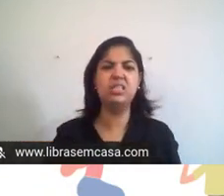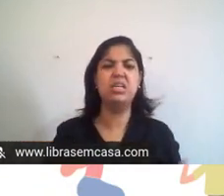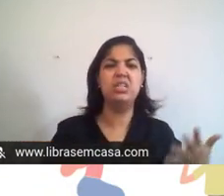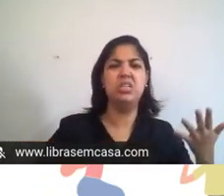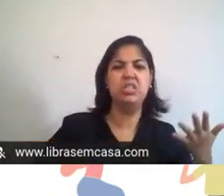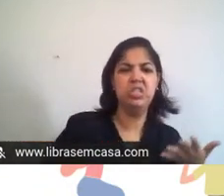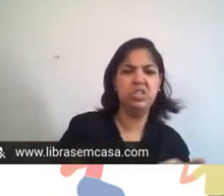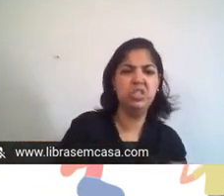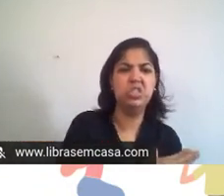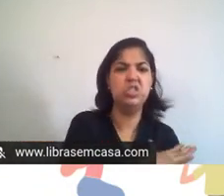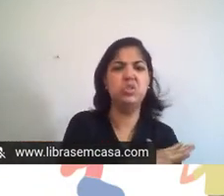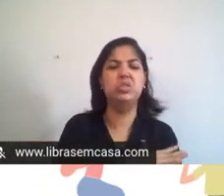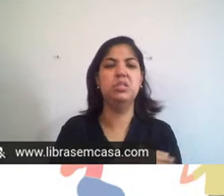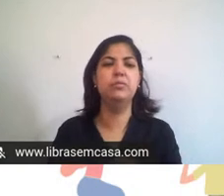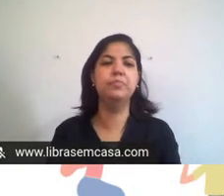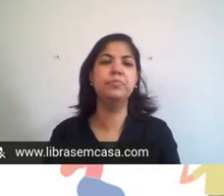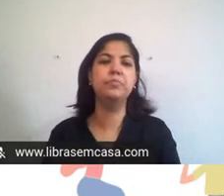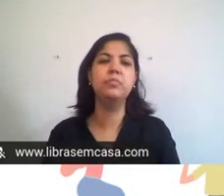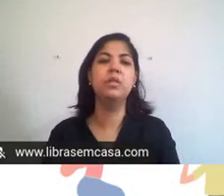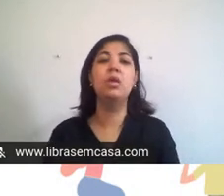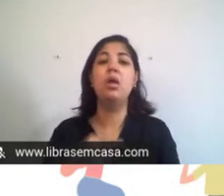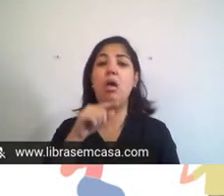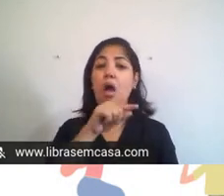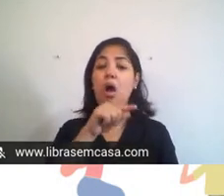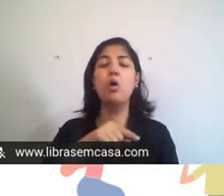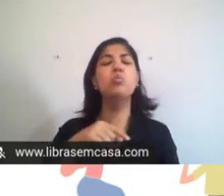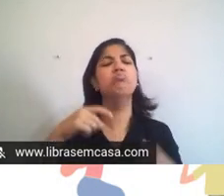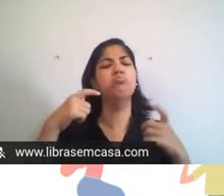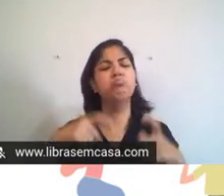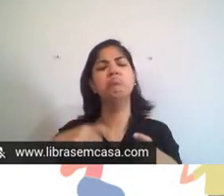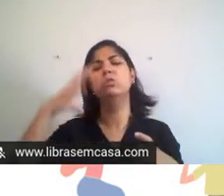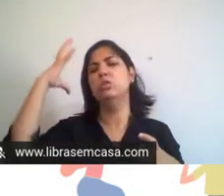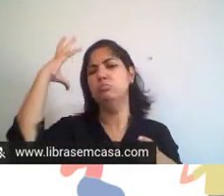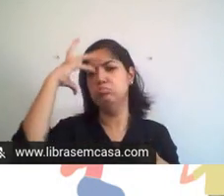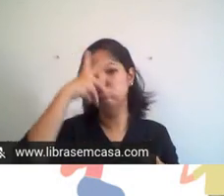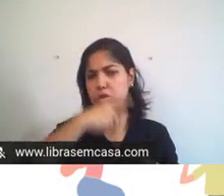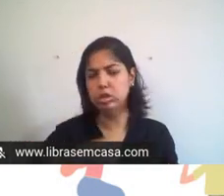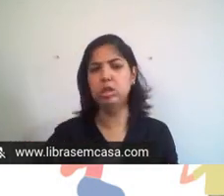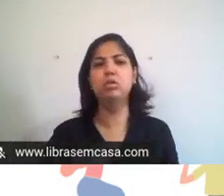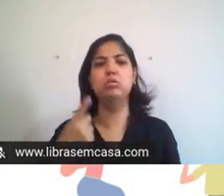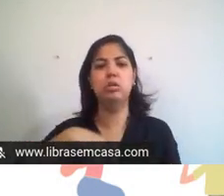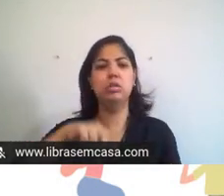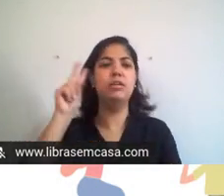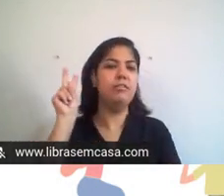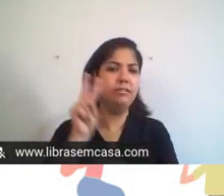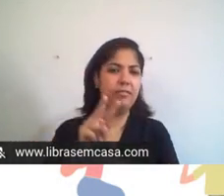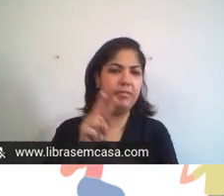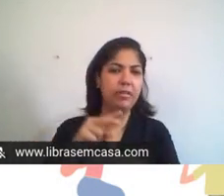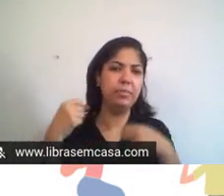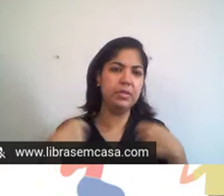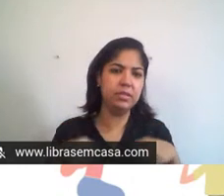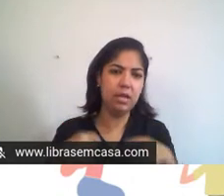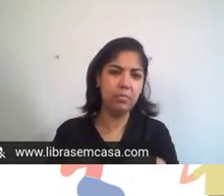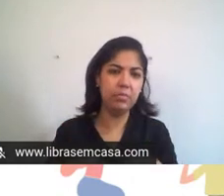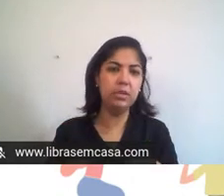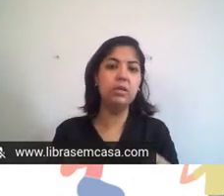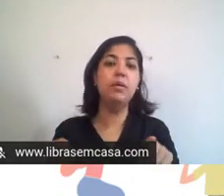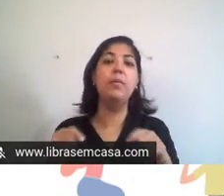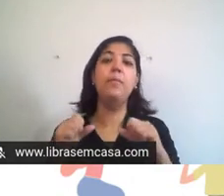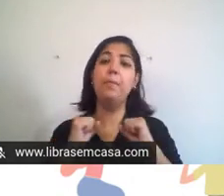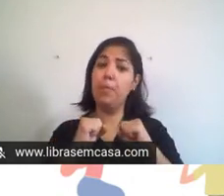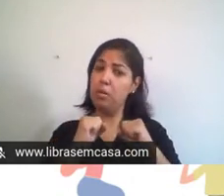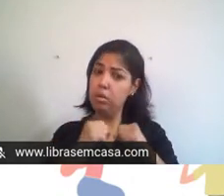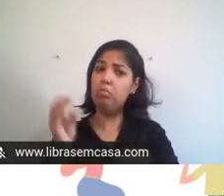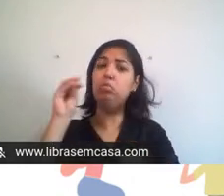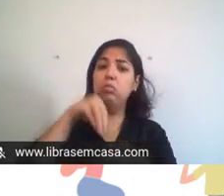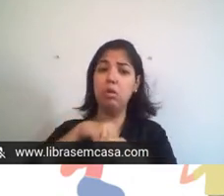a esto que es algo hermoso y maravilloso de defender. Y lo podemos seguir haciendo alrededor de la mesa y lo podemos seguir